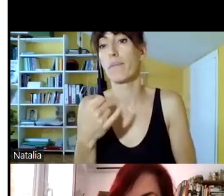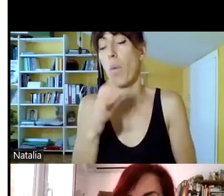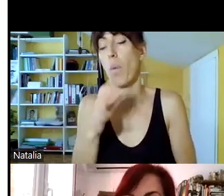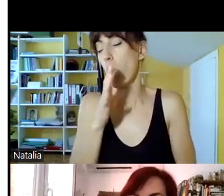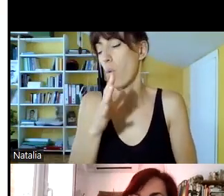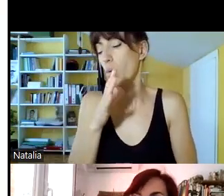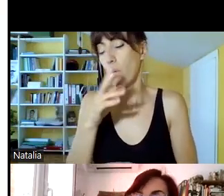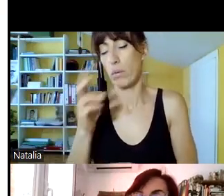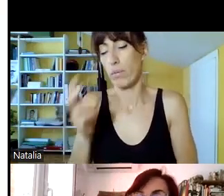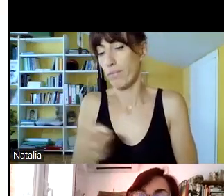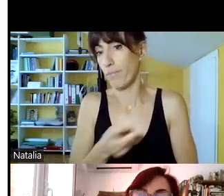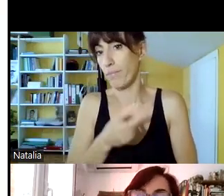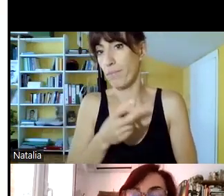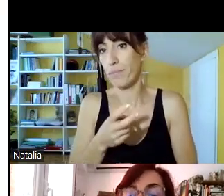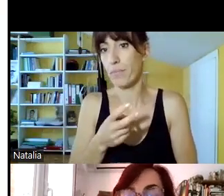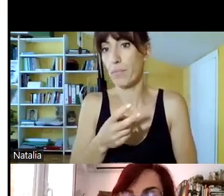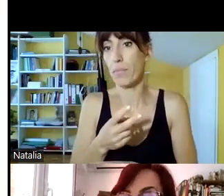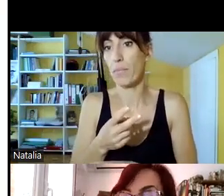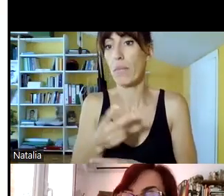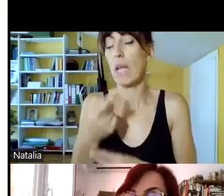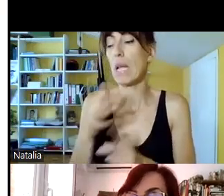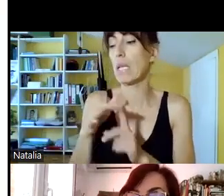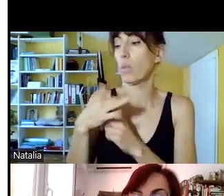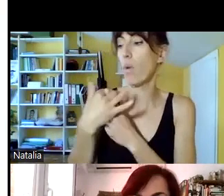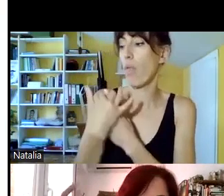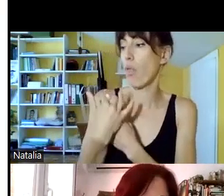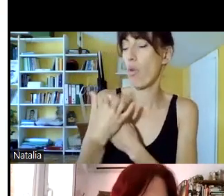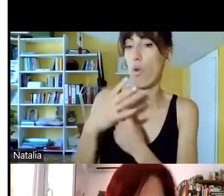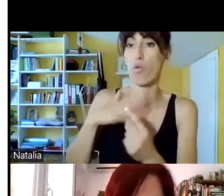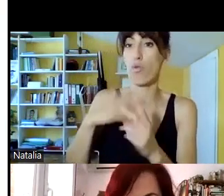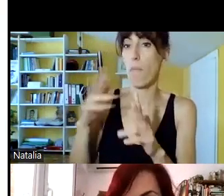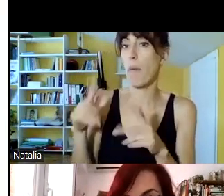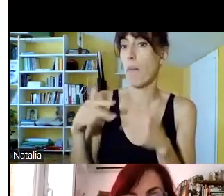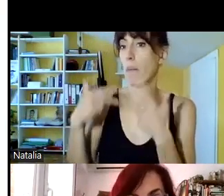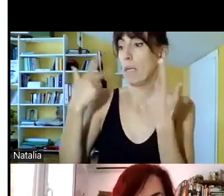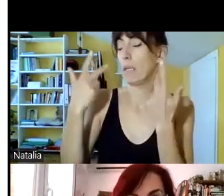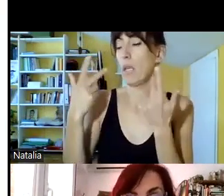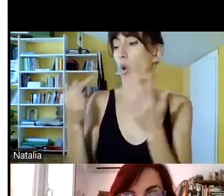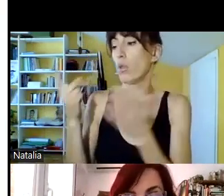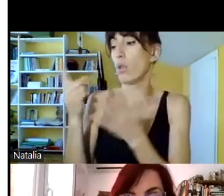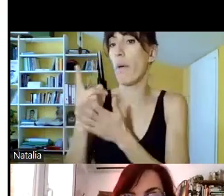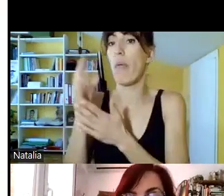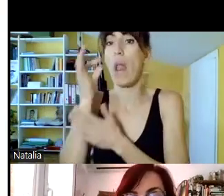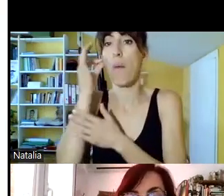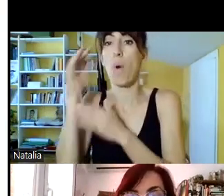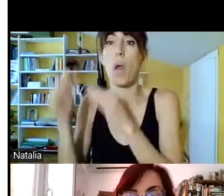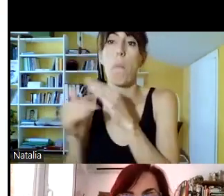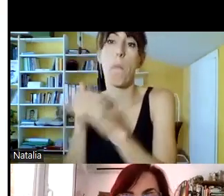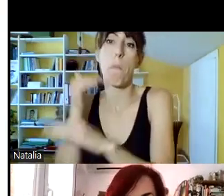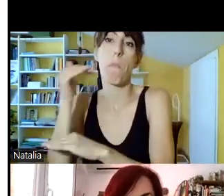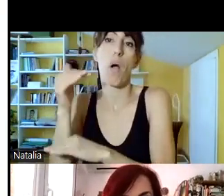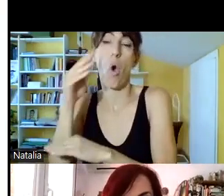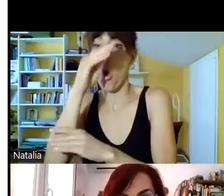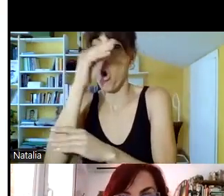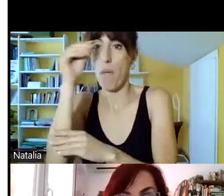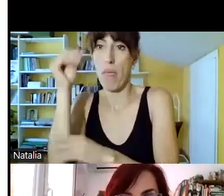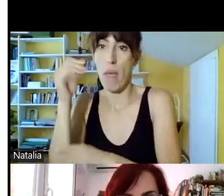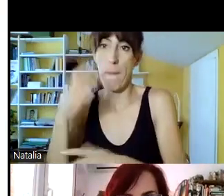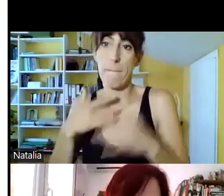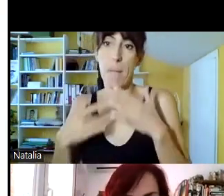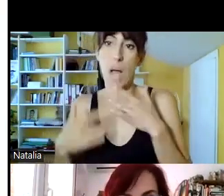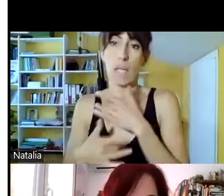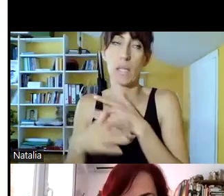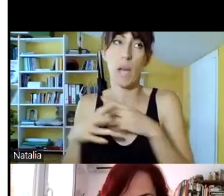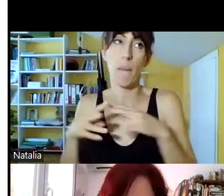sea, el abordaje contextualizado no nos puede permitir pasar por encima de nuevo a la mujer y olvidar cuál es el malestar de